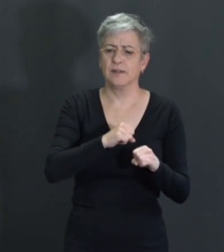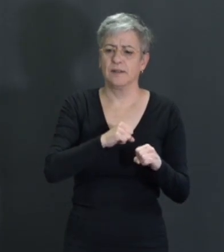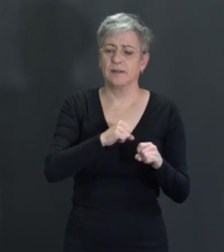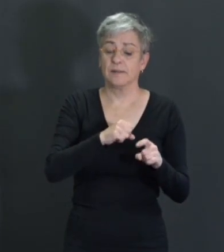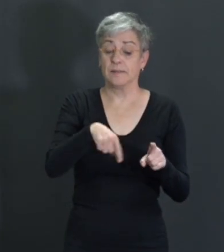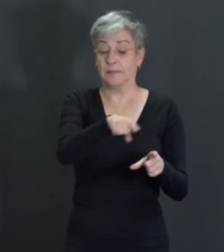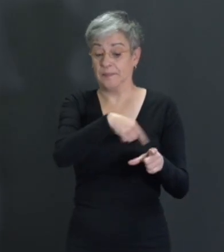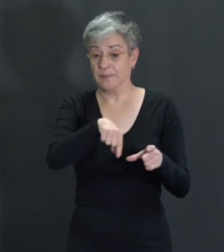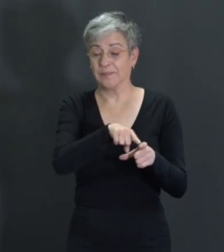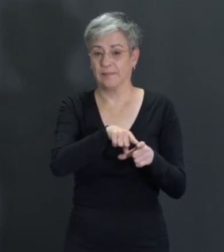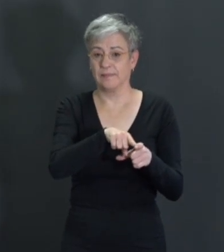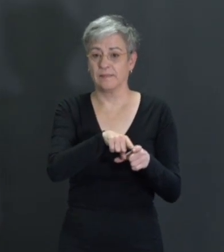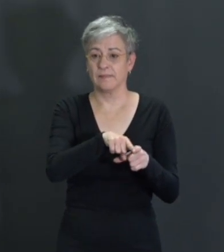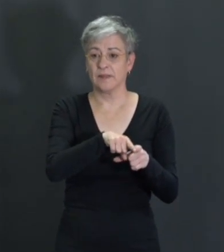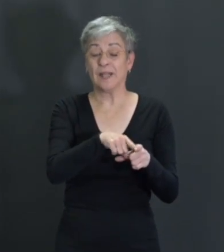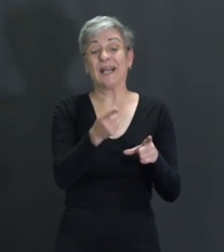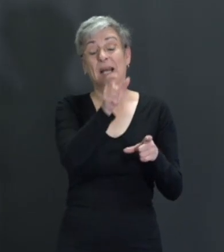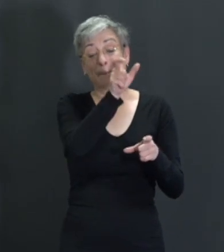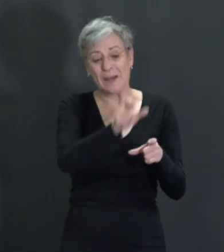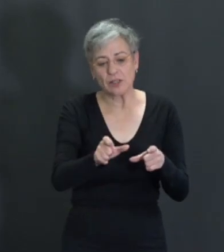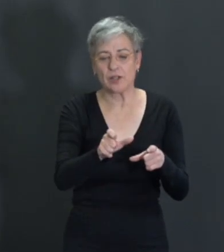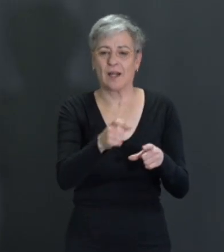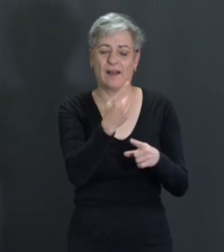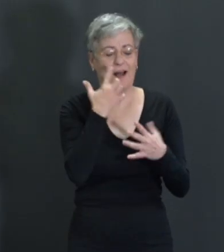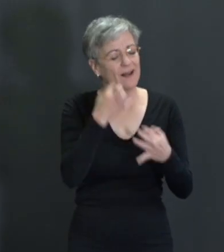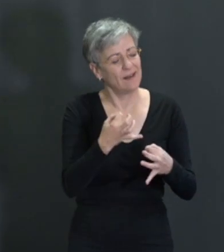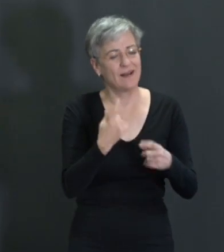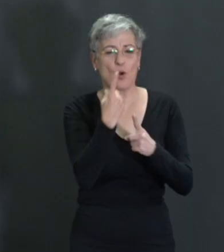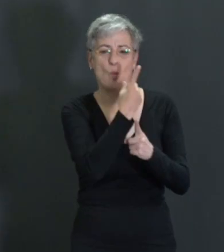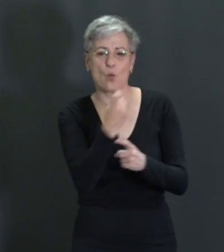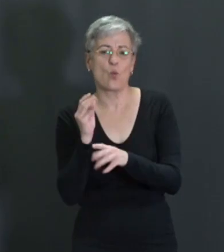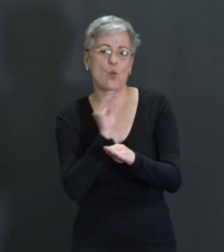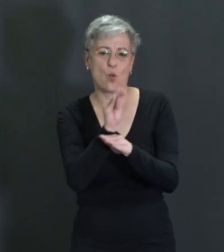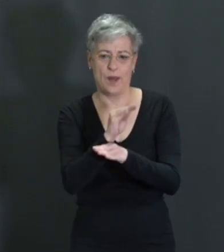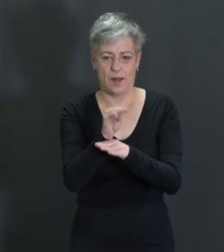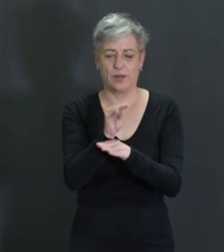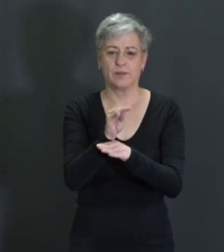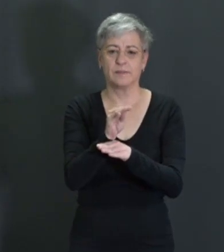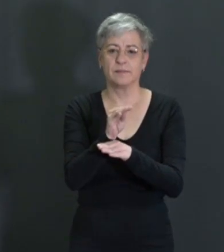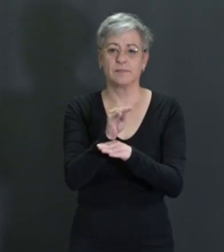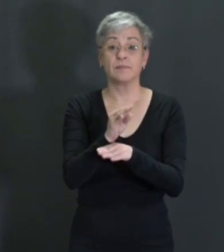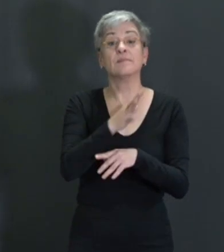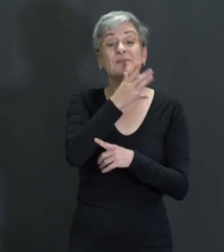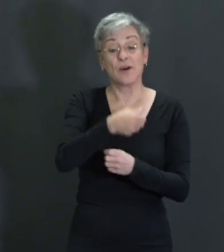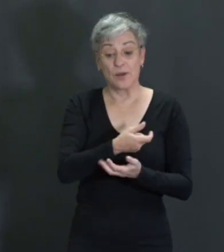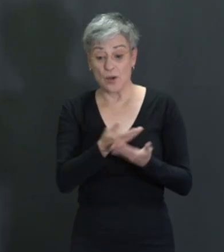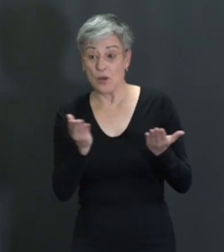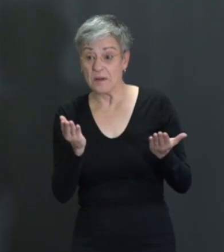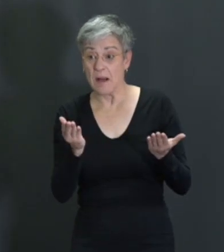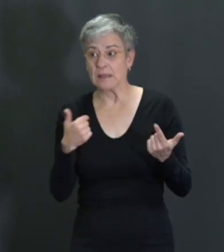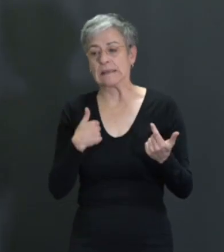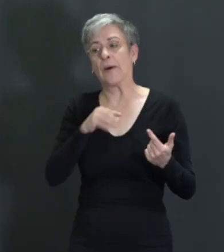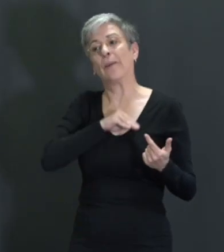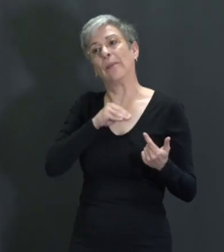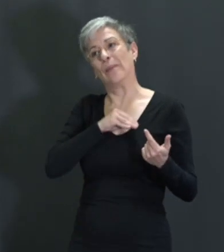y dentro de ellas a personas que necesitan cuidados, o sea, los cuidados de larga duración. Porque los demás efectivamente estamos bastante integrados en